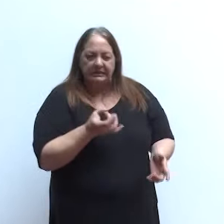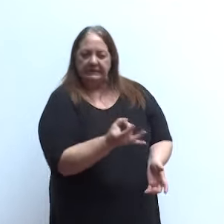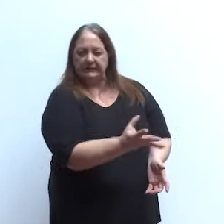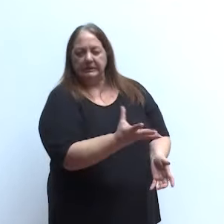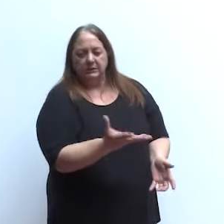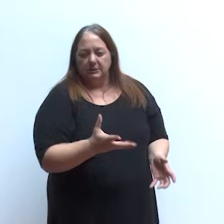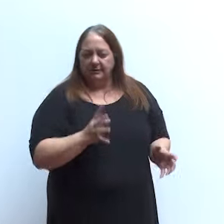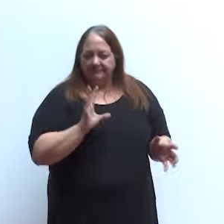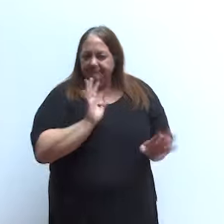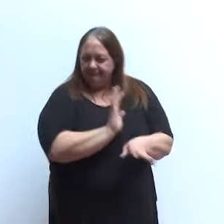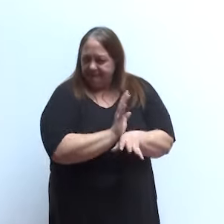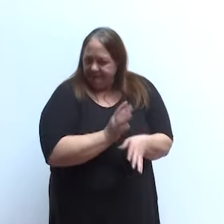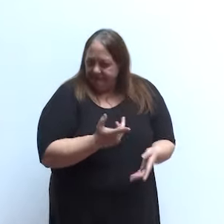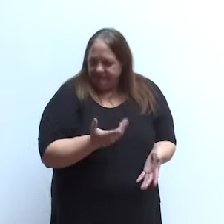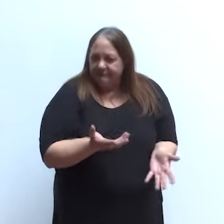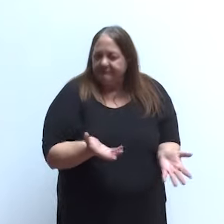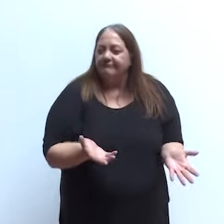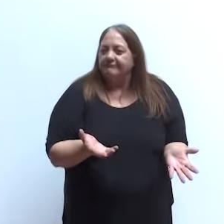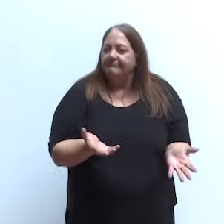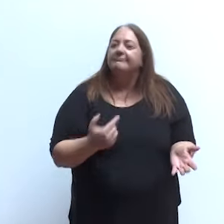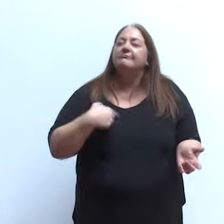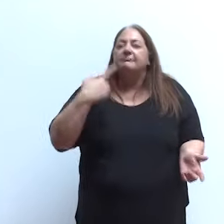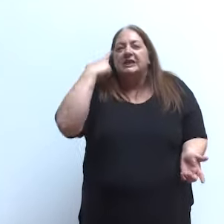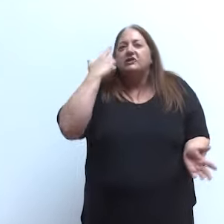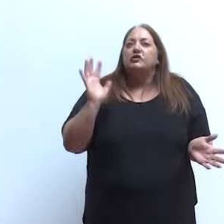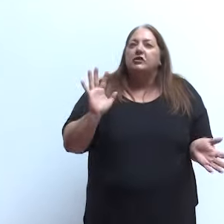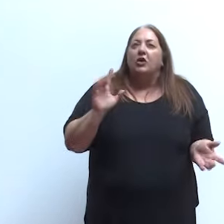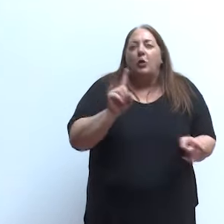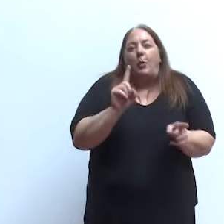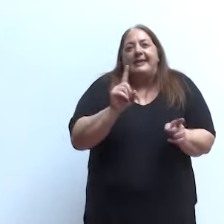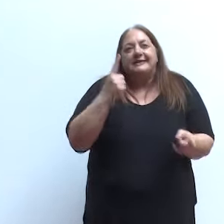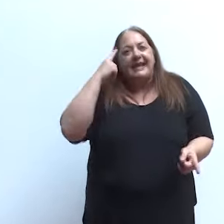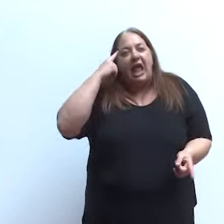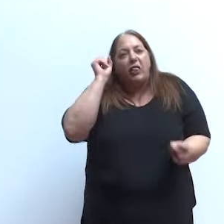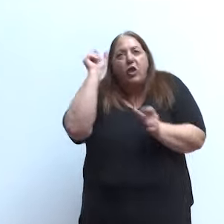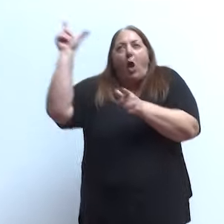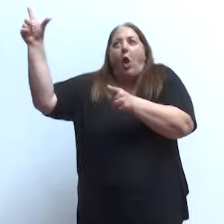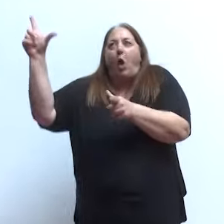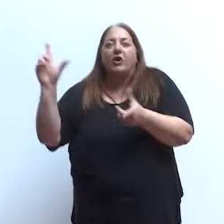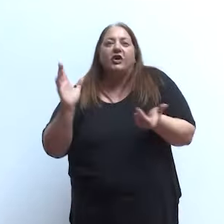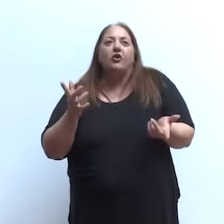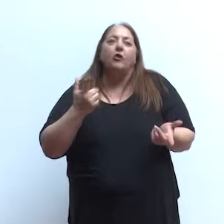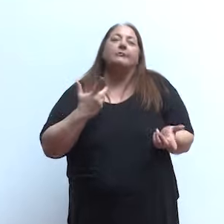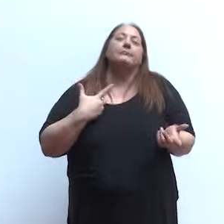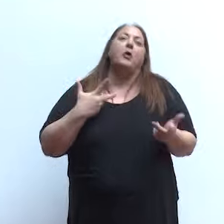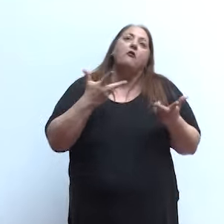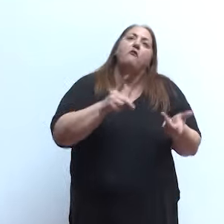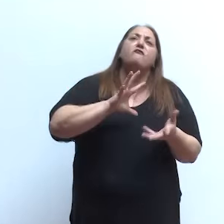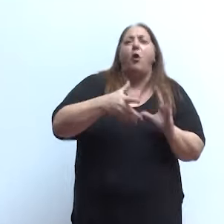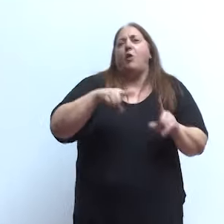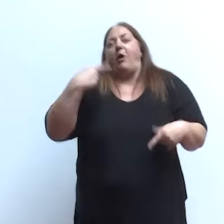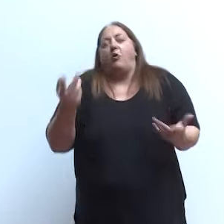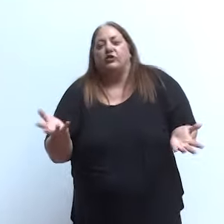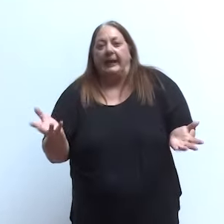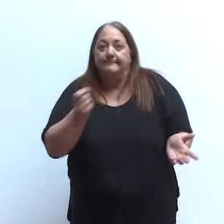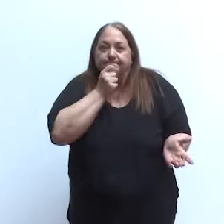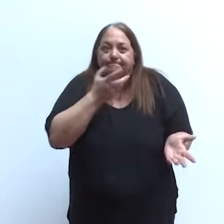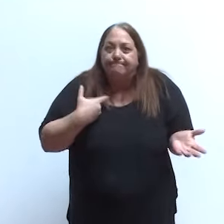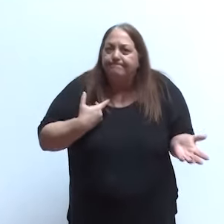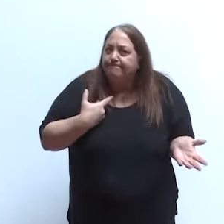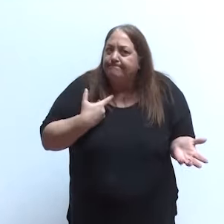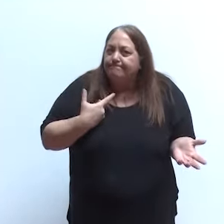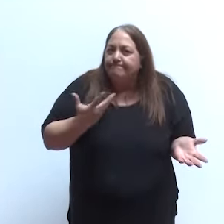por eso Me parece que no hay que sobredimensionar lo ideológico o dicho de otra manera yo no subestimar la